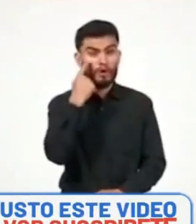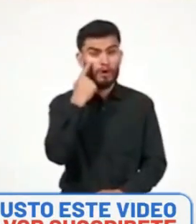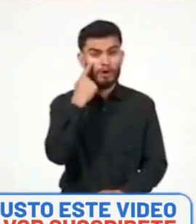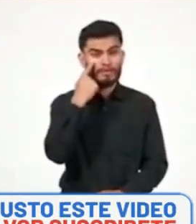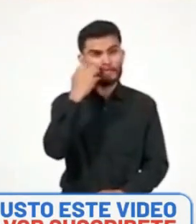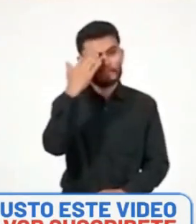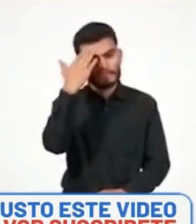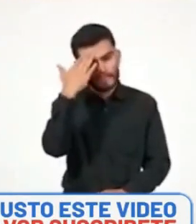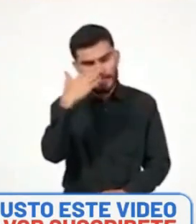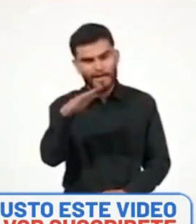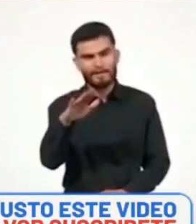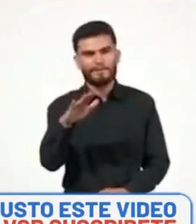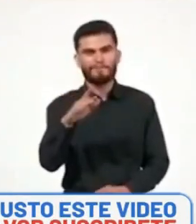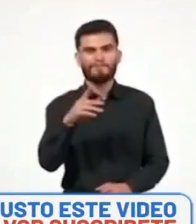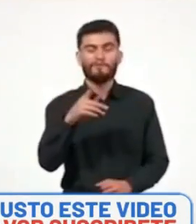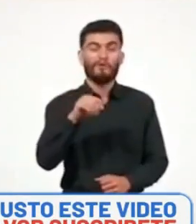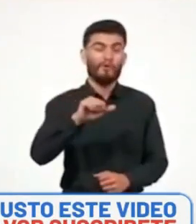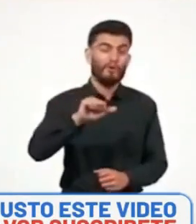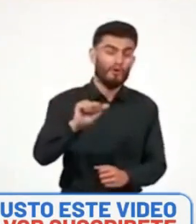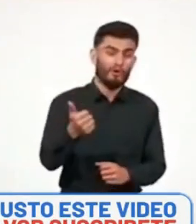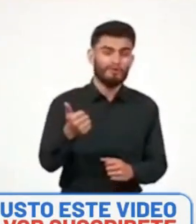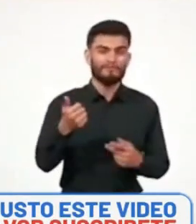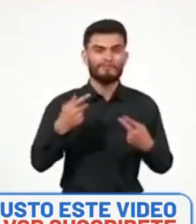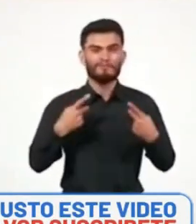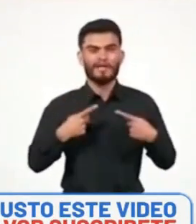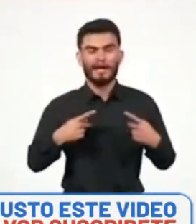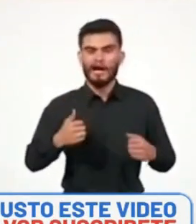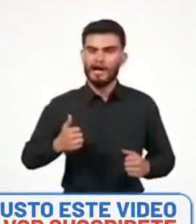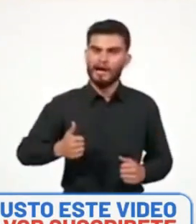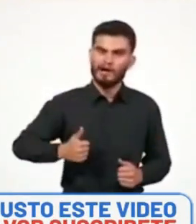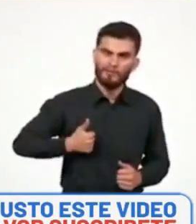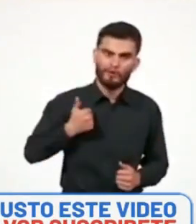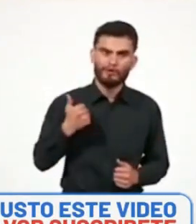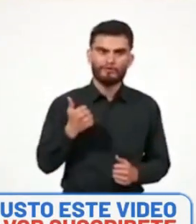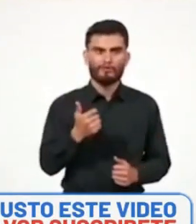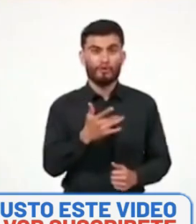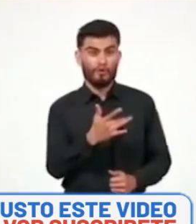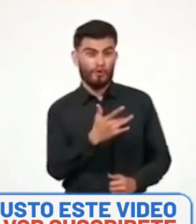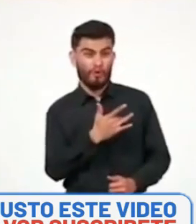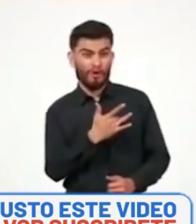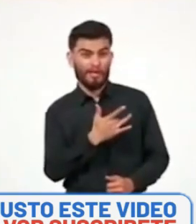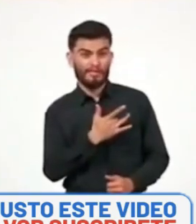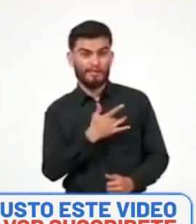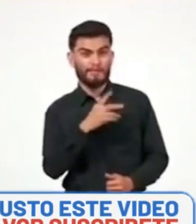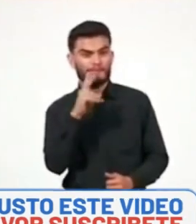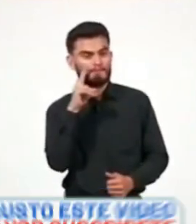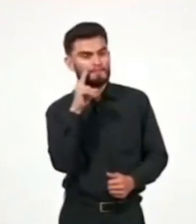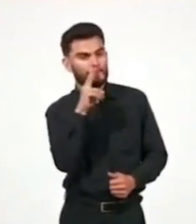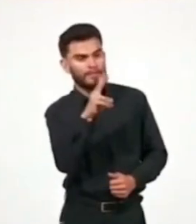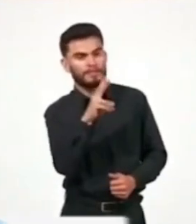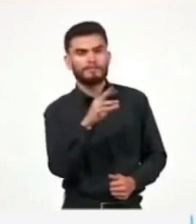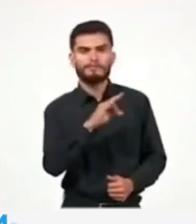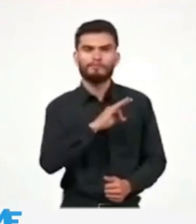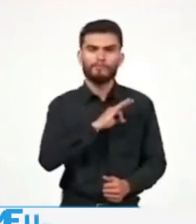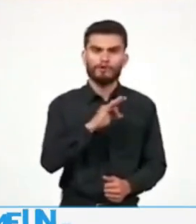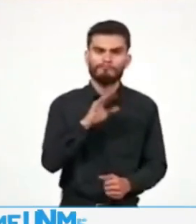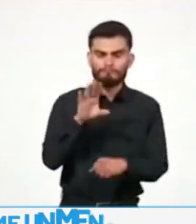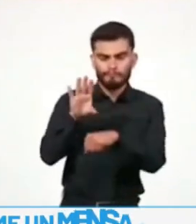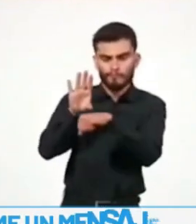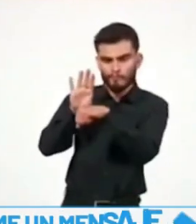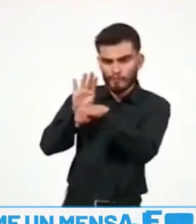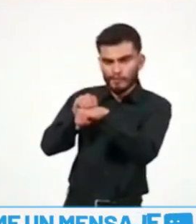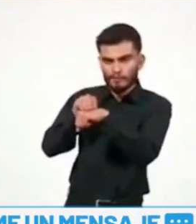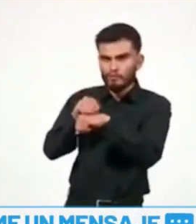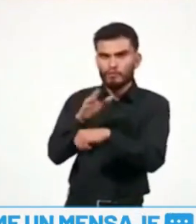hizo posible? Que vieran otras personas. Y esto lo hago y lo pedí el permiso, porque esto no lo podemos